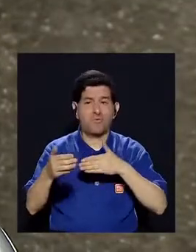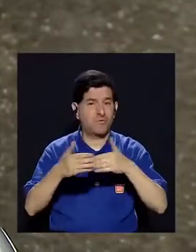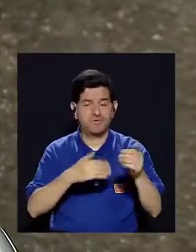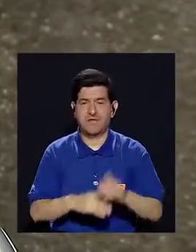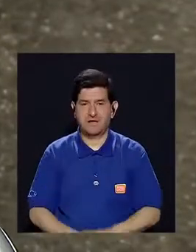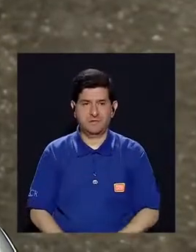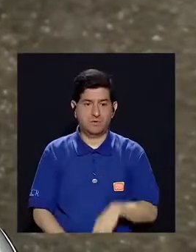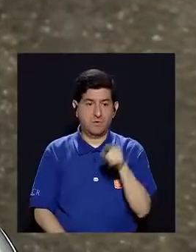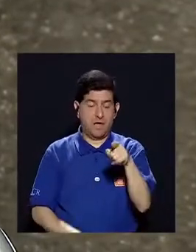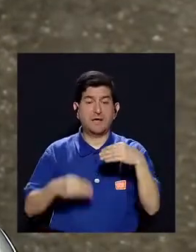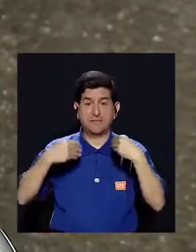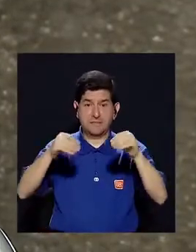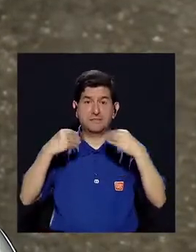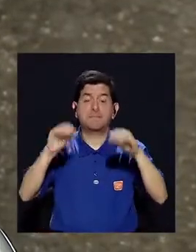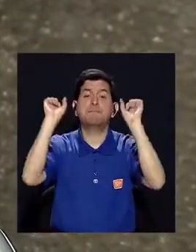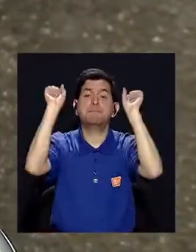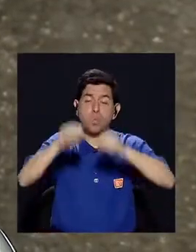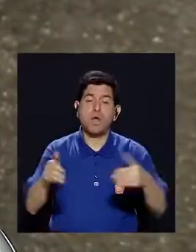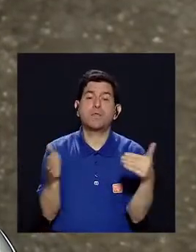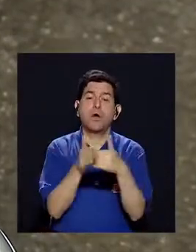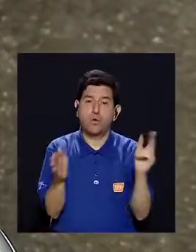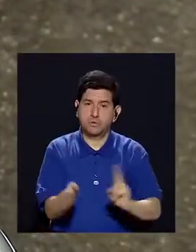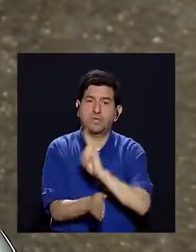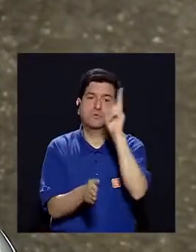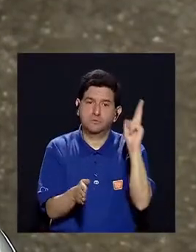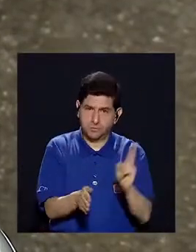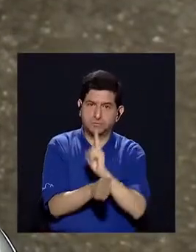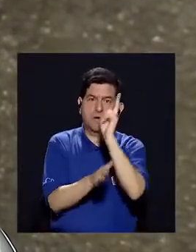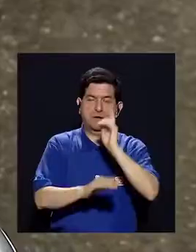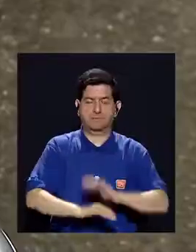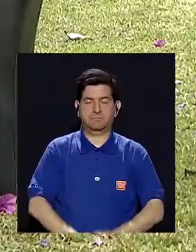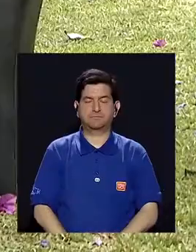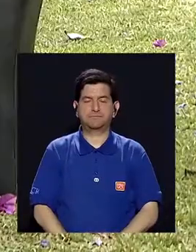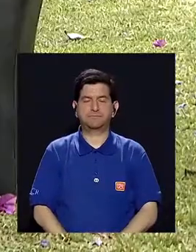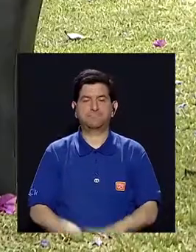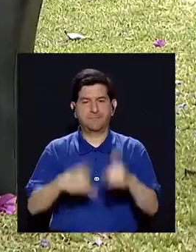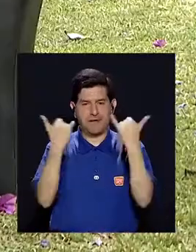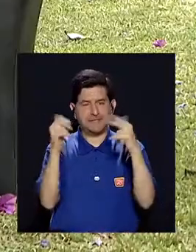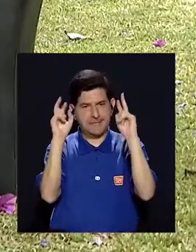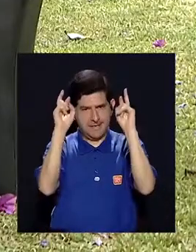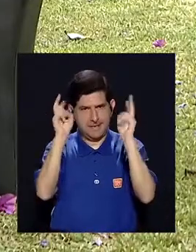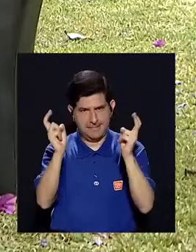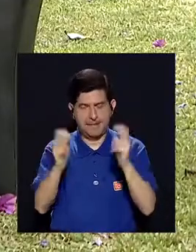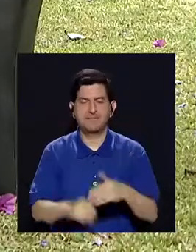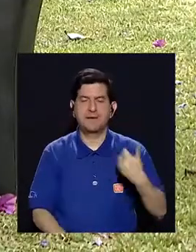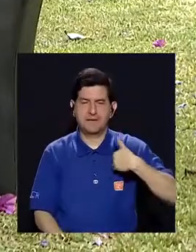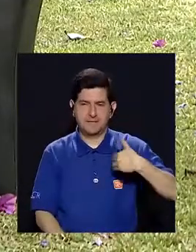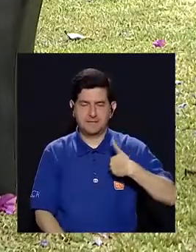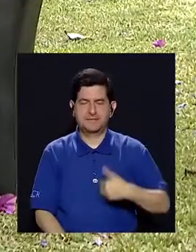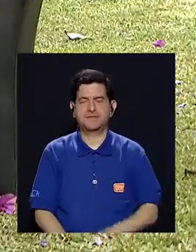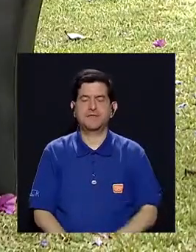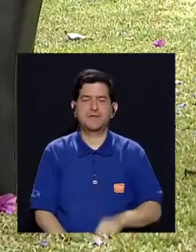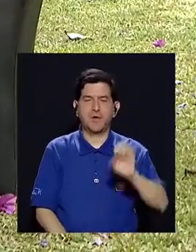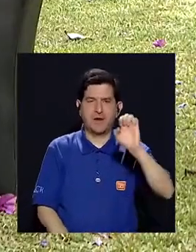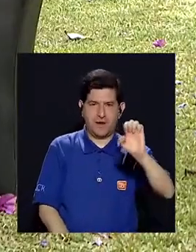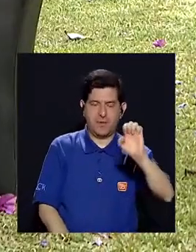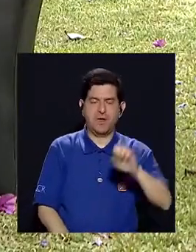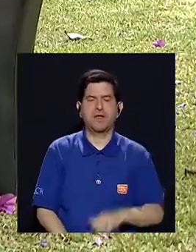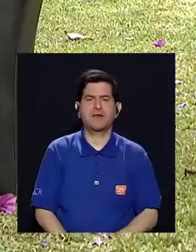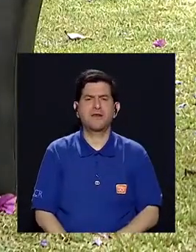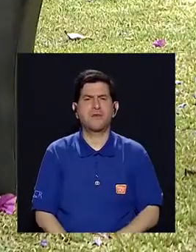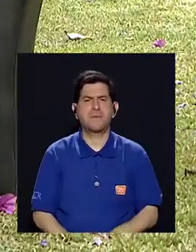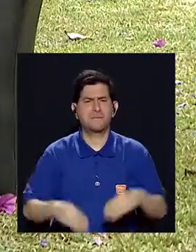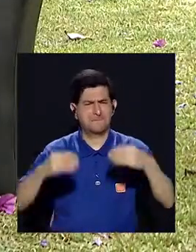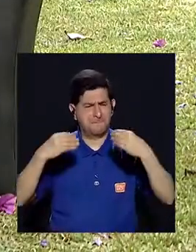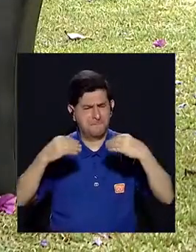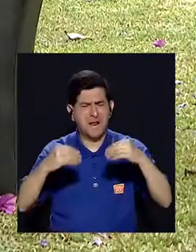pesar de que este plástico se podría reciclar. Entonces, entramos en materia. Don Eugenio, ¿a qué se refiere la